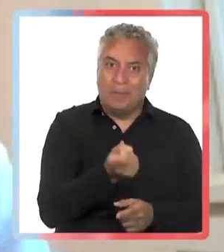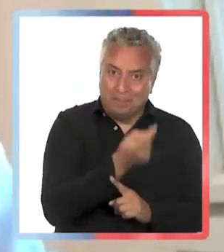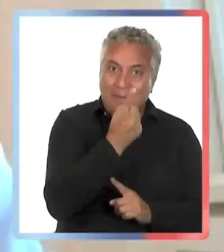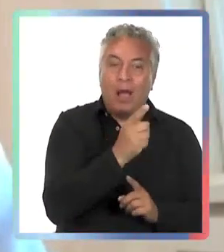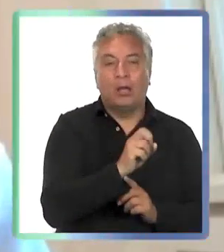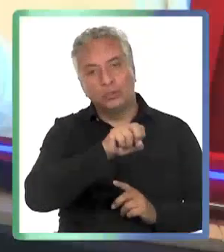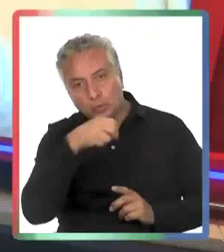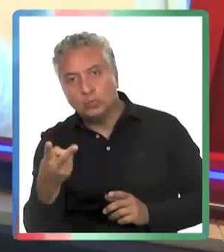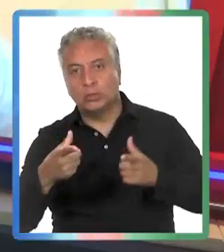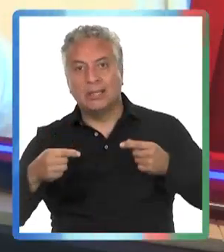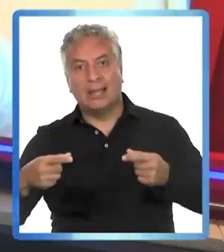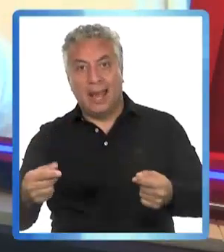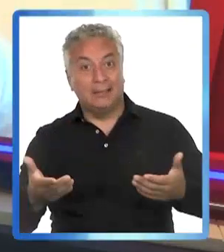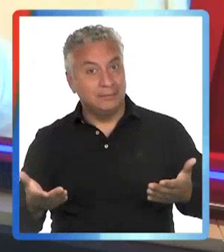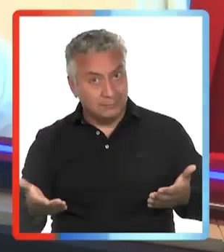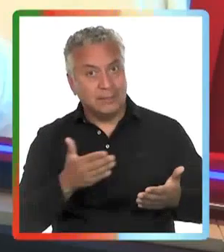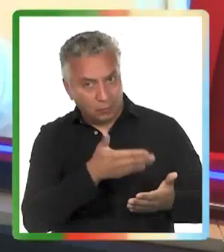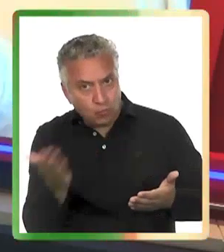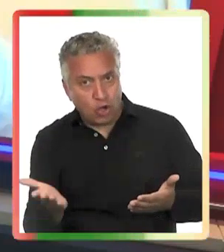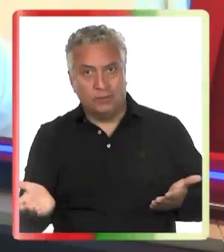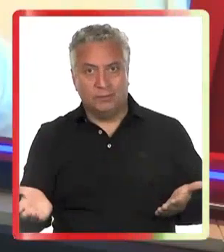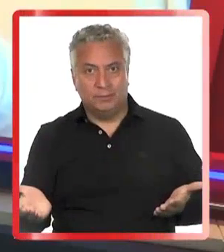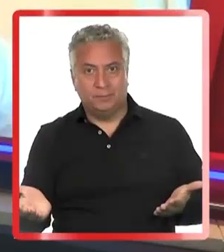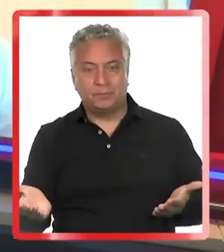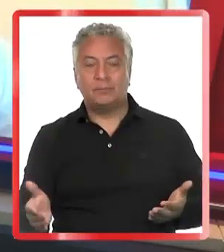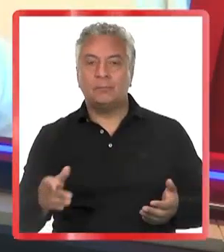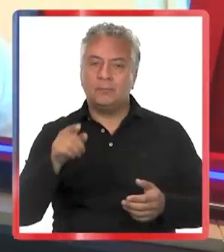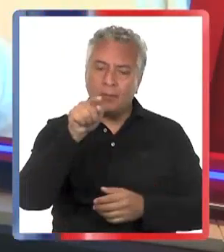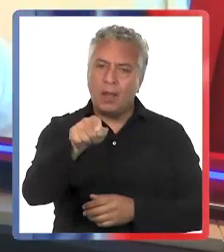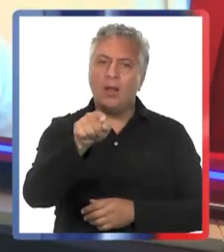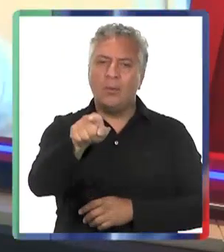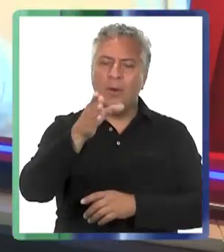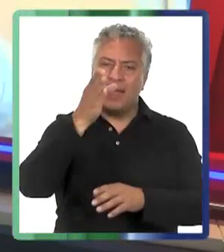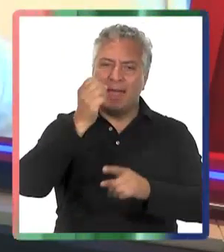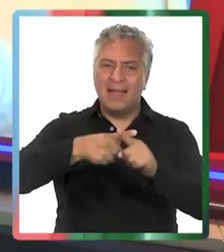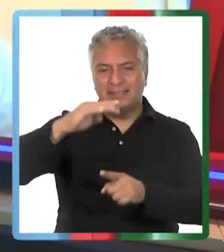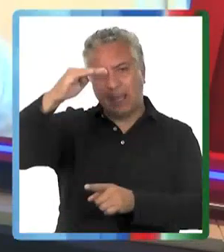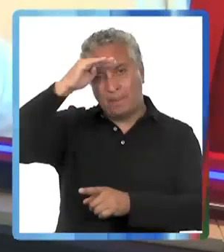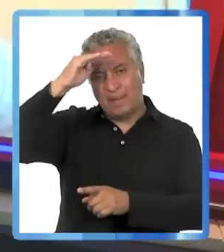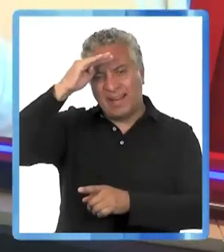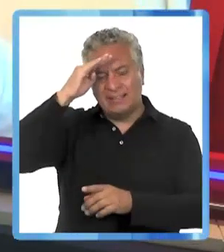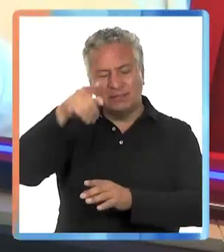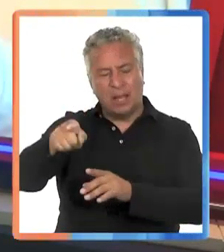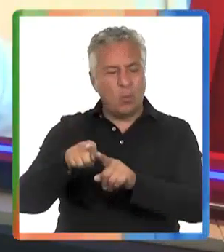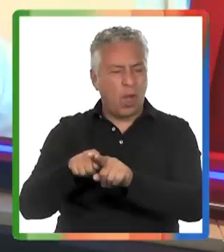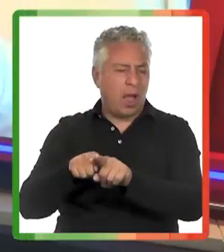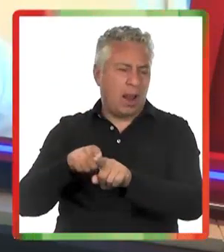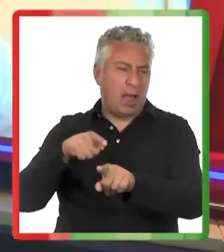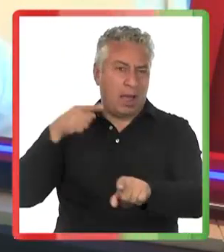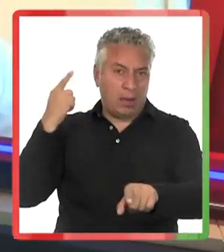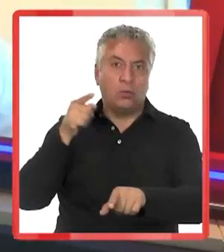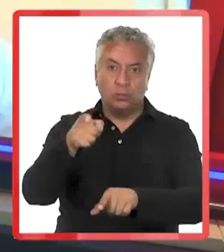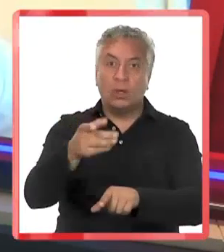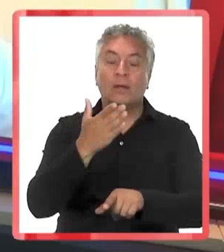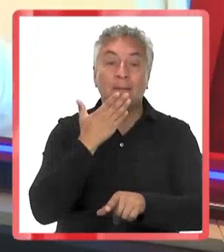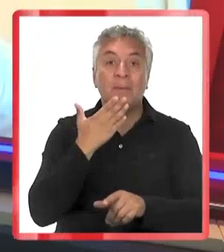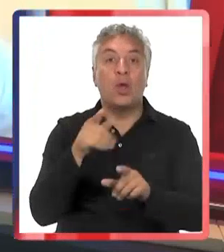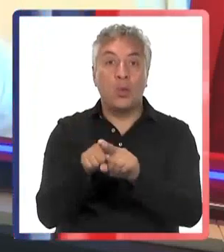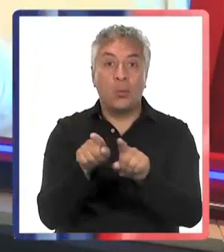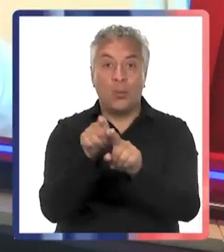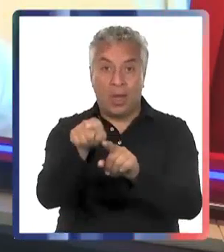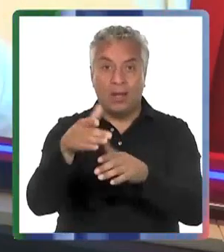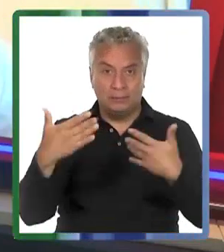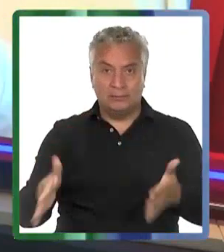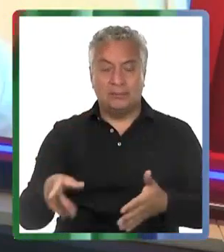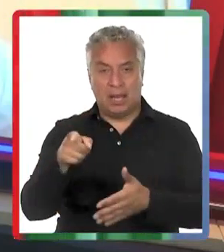diferentes mecanismos. Doctor Carlos Pérez, le pregunto en su condición de infectólogo, por su larga experiencia en estas materias, porque usted también está